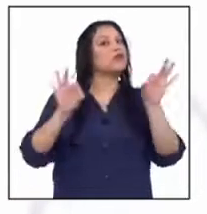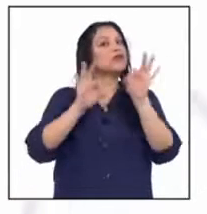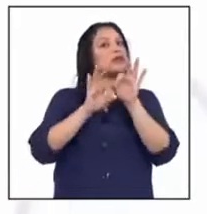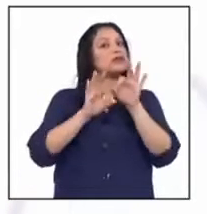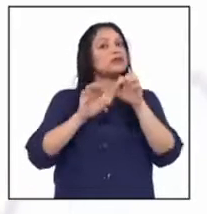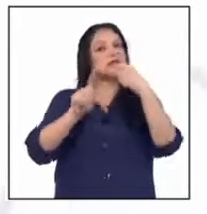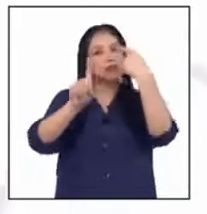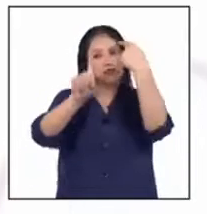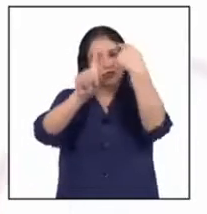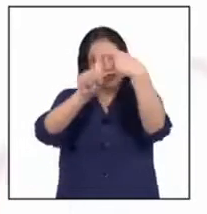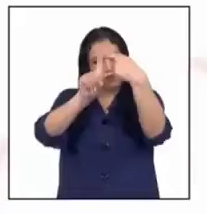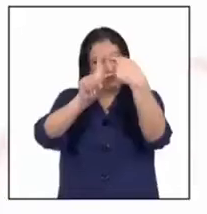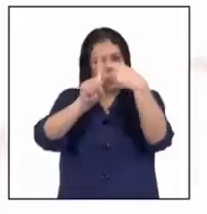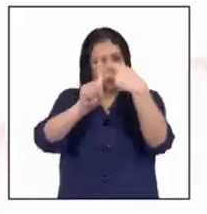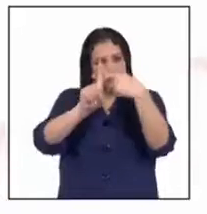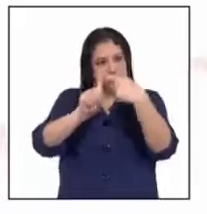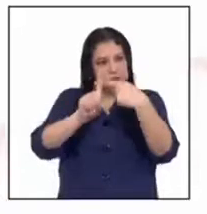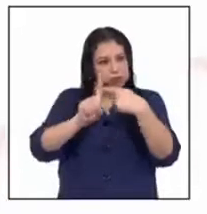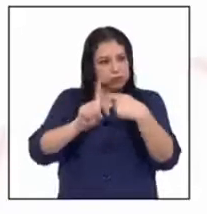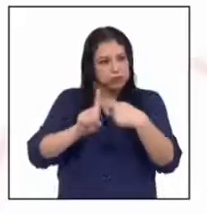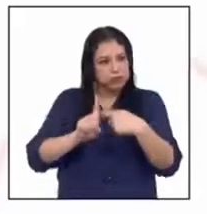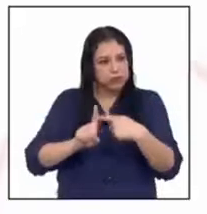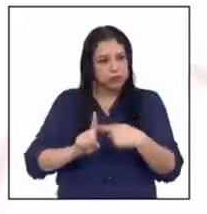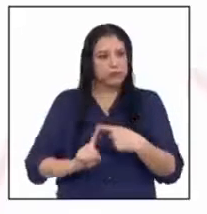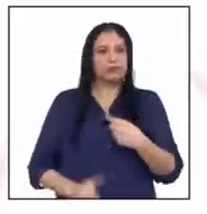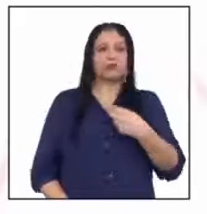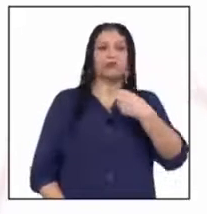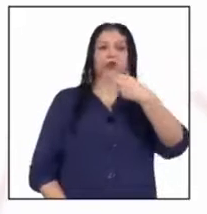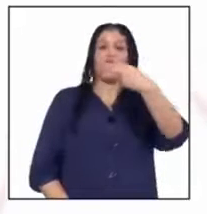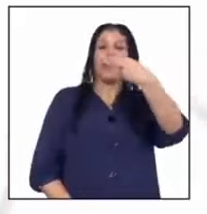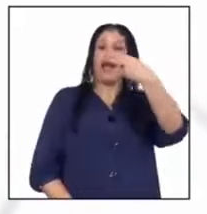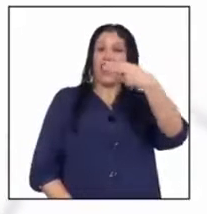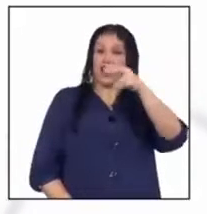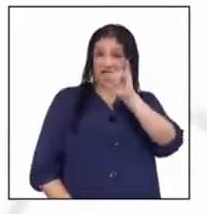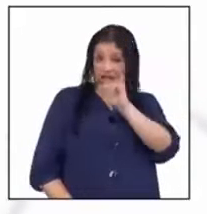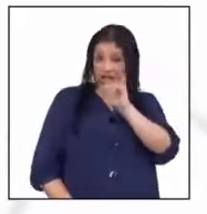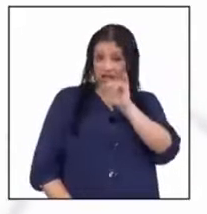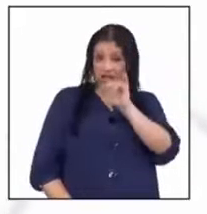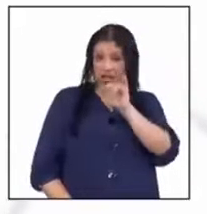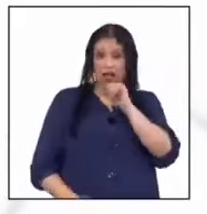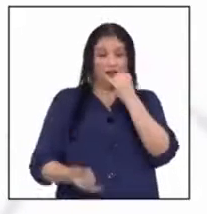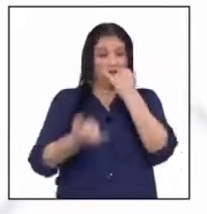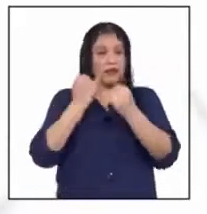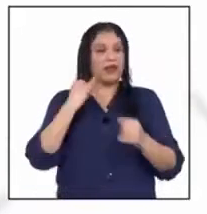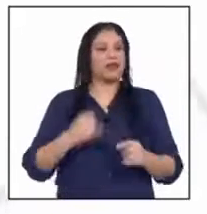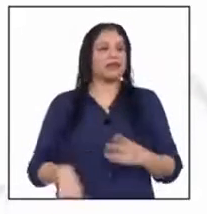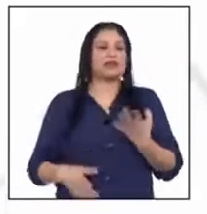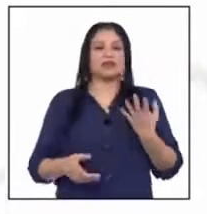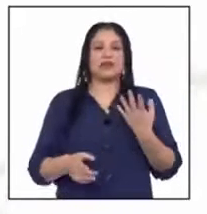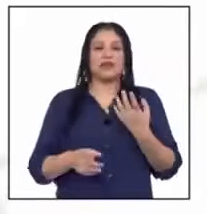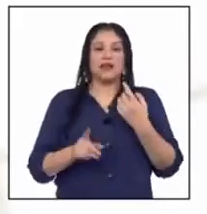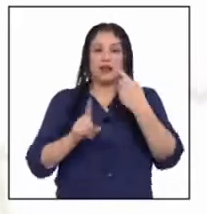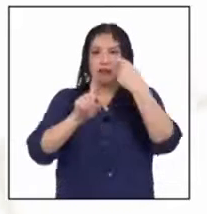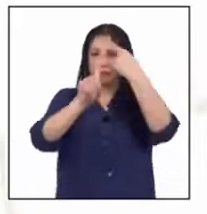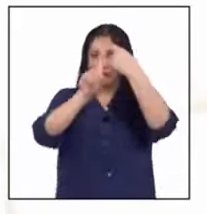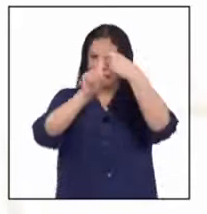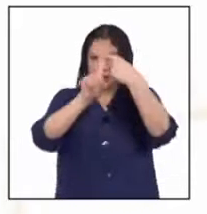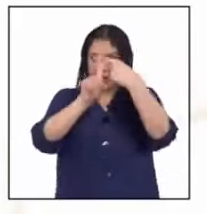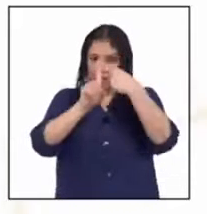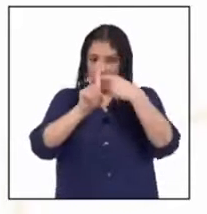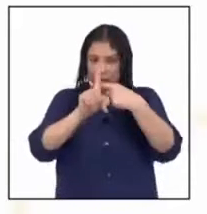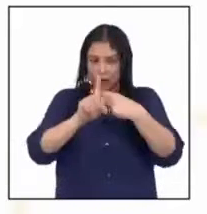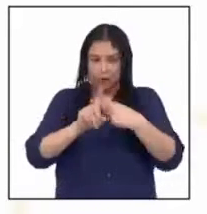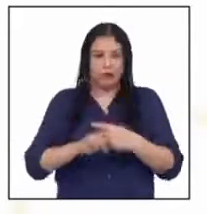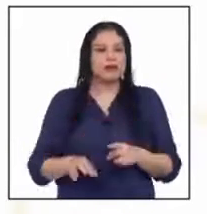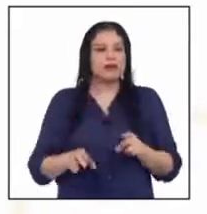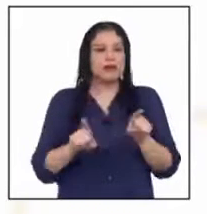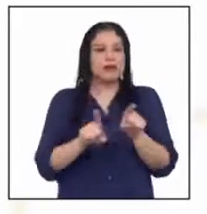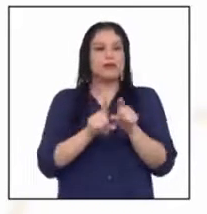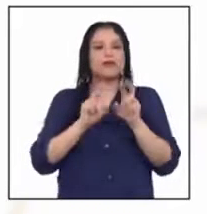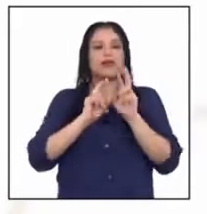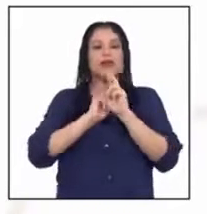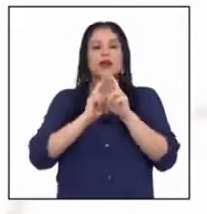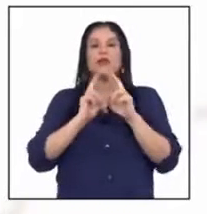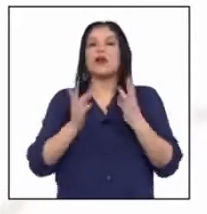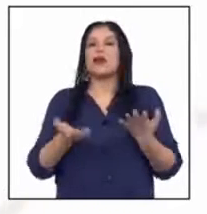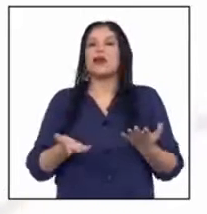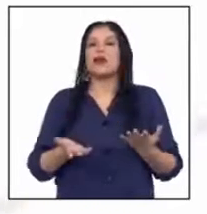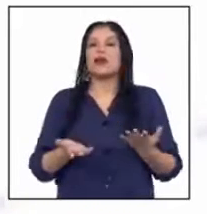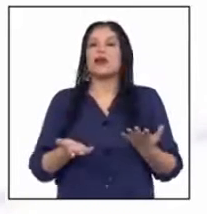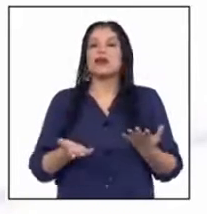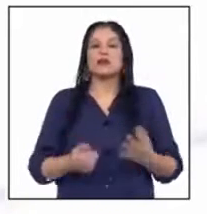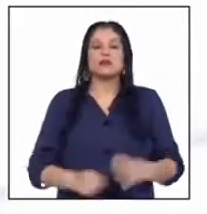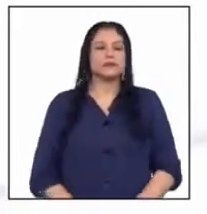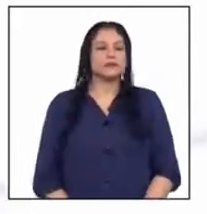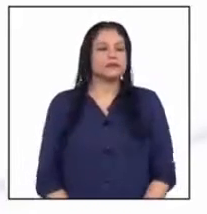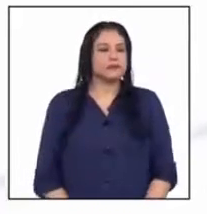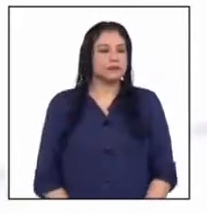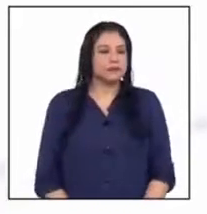de todas las frecuencias relativas debe ser la unidad. En este caso, la suma efectivamente nos da el resultado que debería